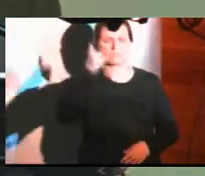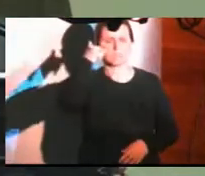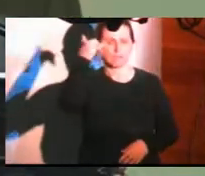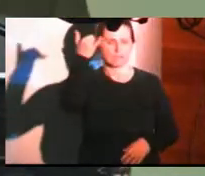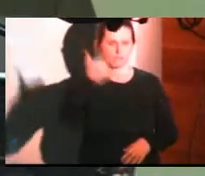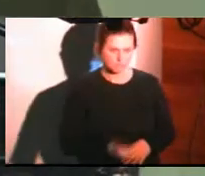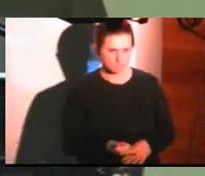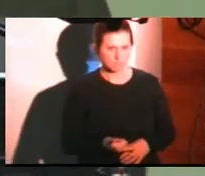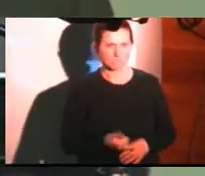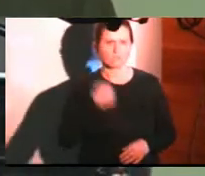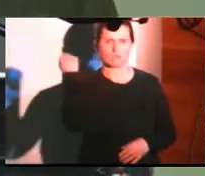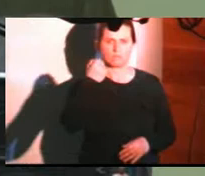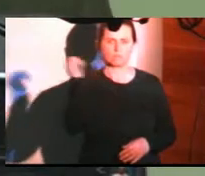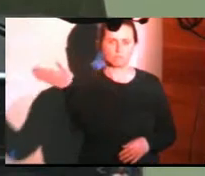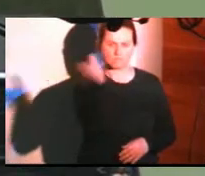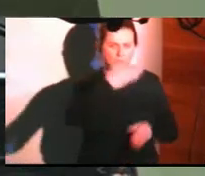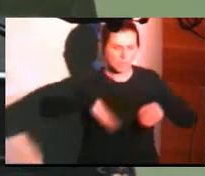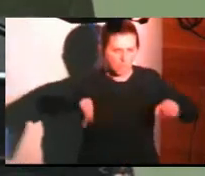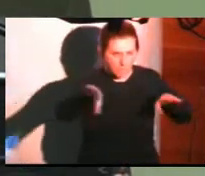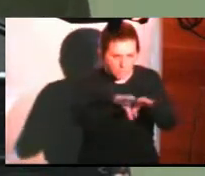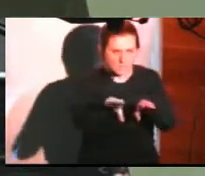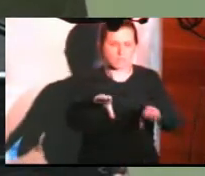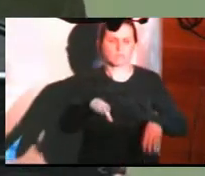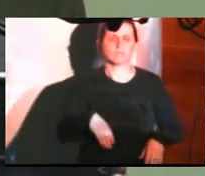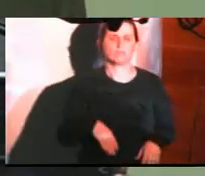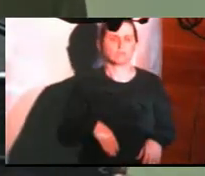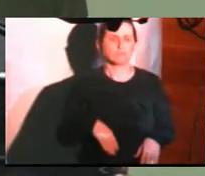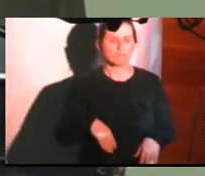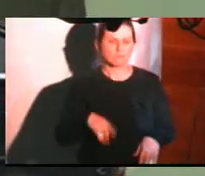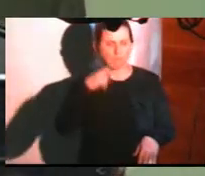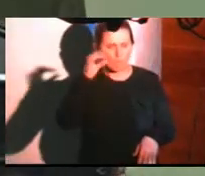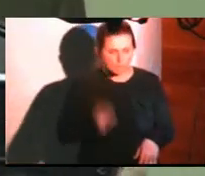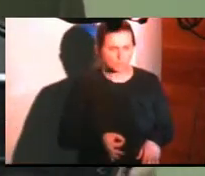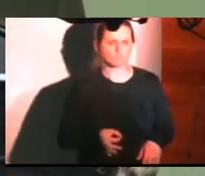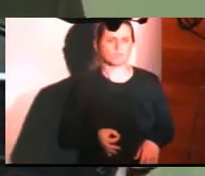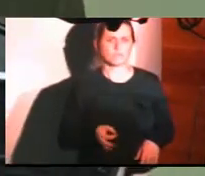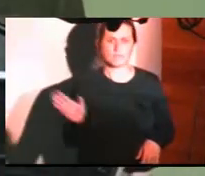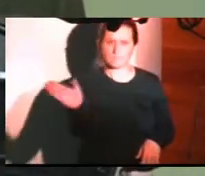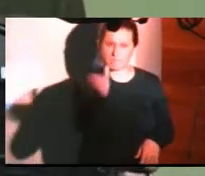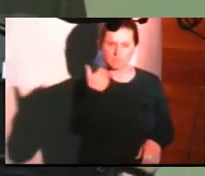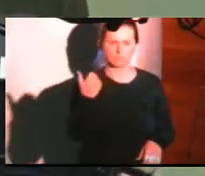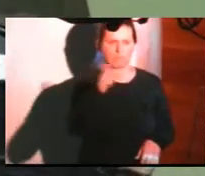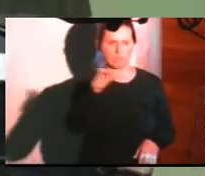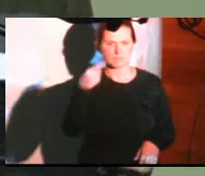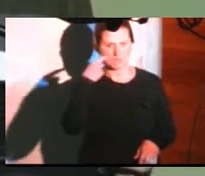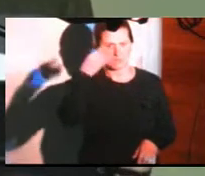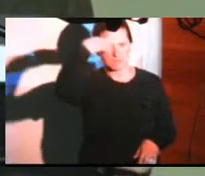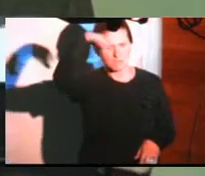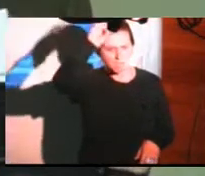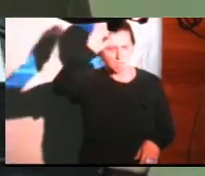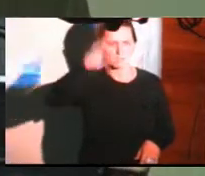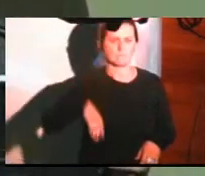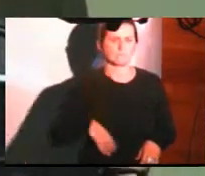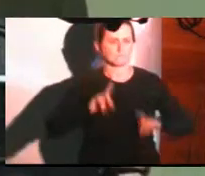IP, que tengan igualdad de oportunidades y accesibilidad. Y al mismo tiempo hemos ido creando